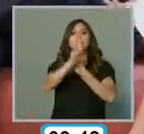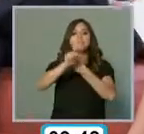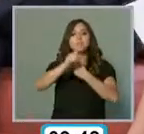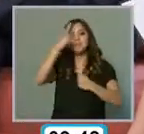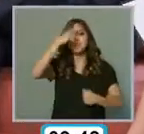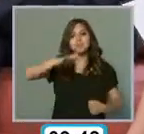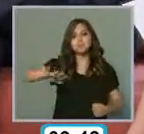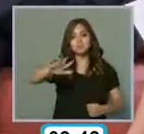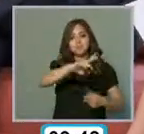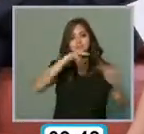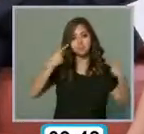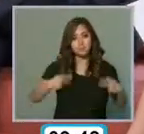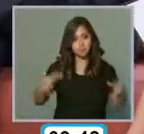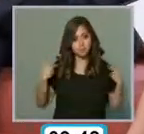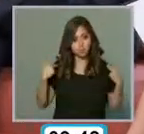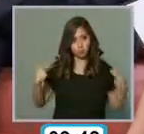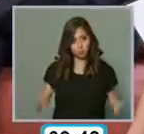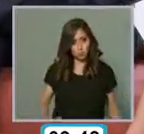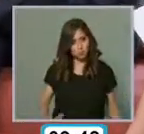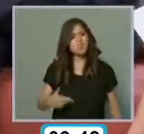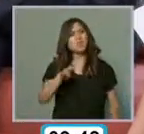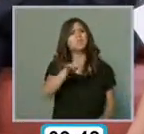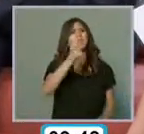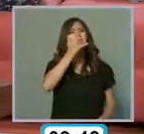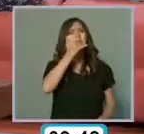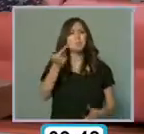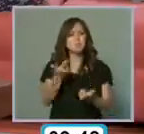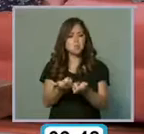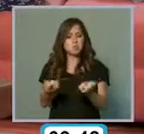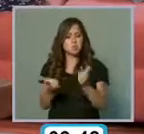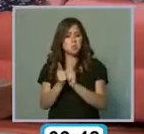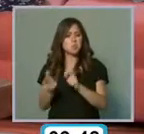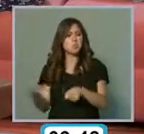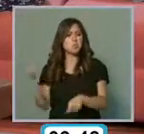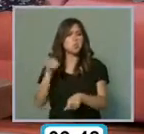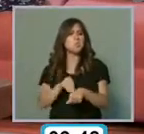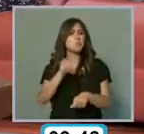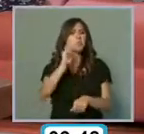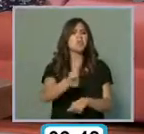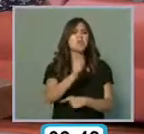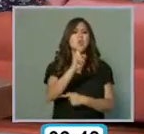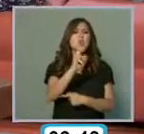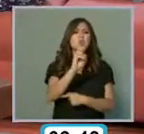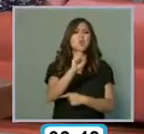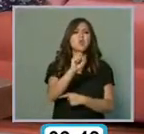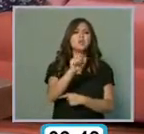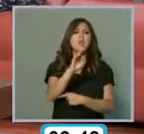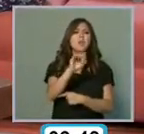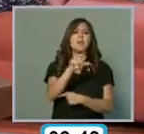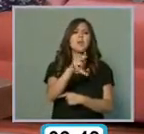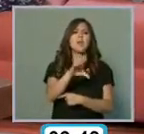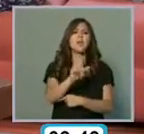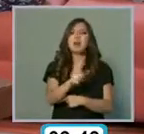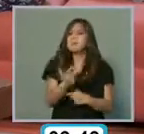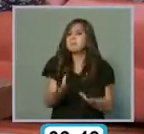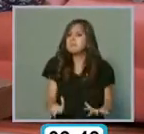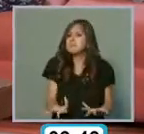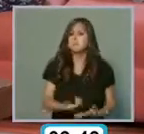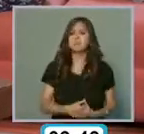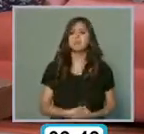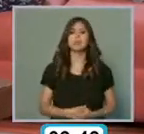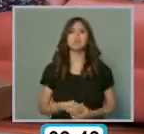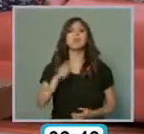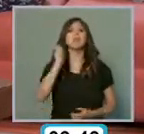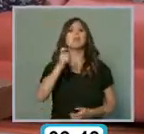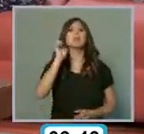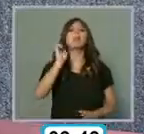Oye, y rapidísimo, ¿por qué se pusieron o autonombraron Rosa Blanca? Por la idea, por un lado, de blanca, de lo contrario a la sangre, como